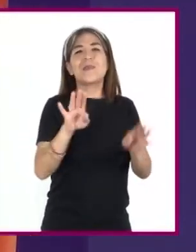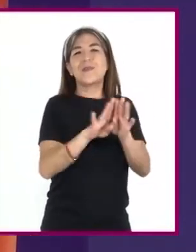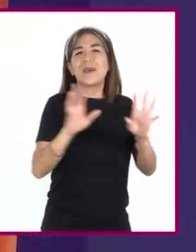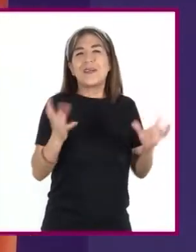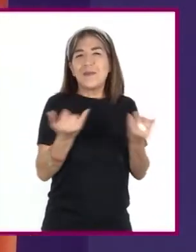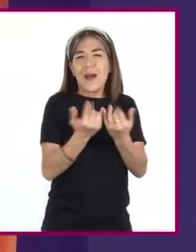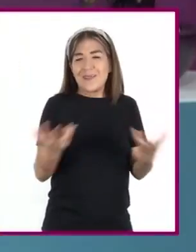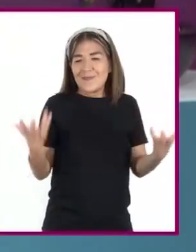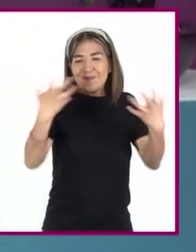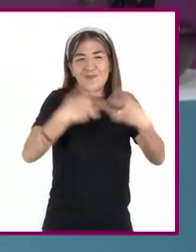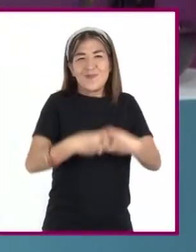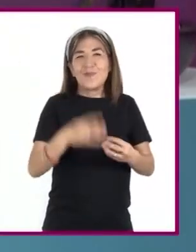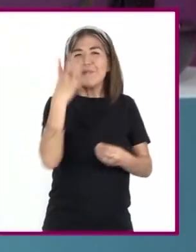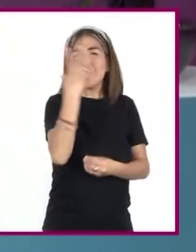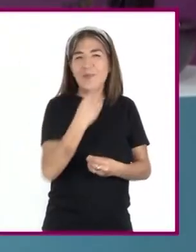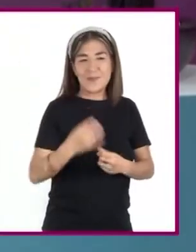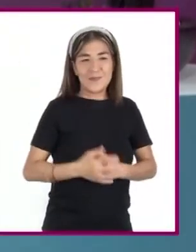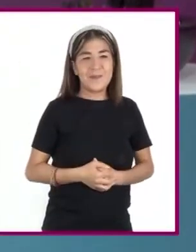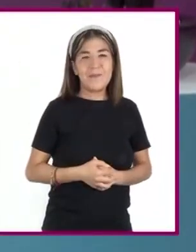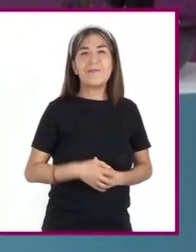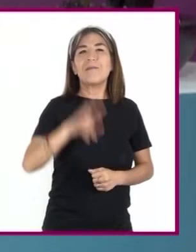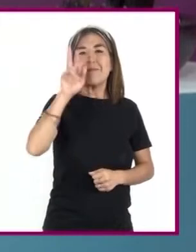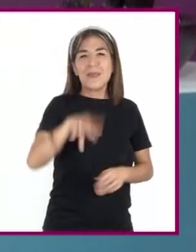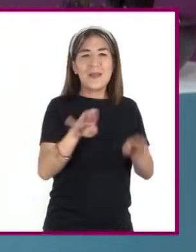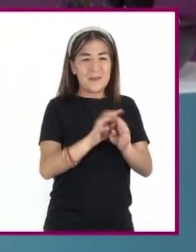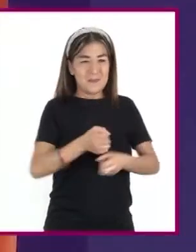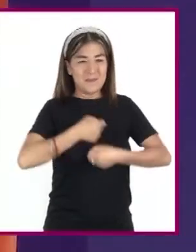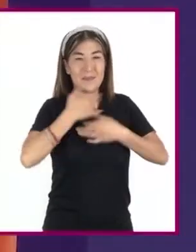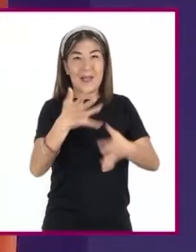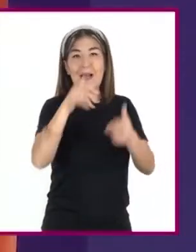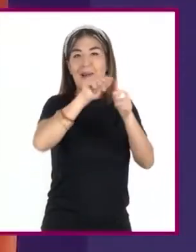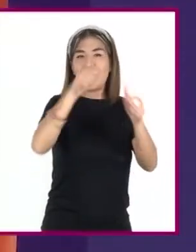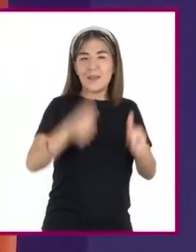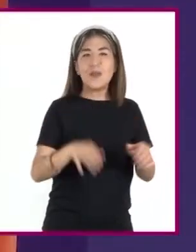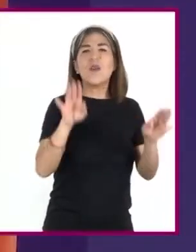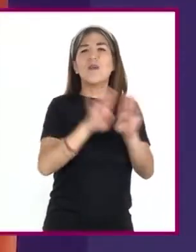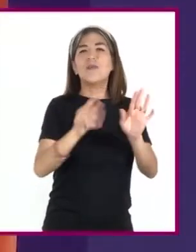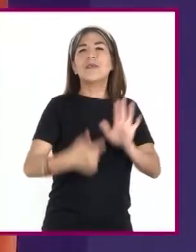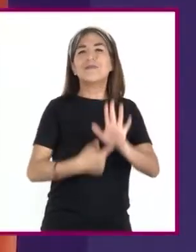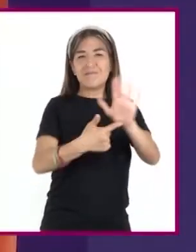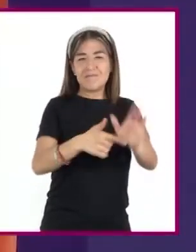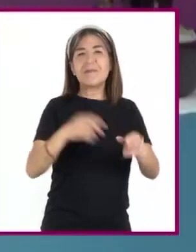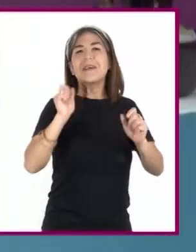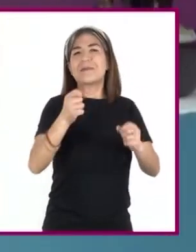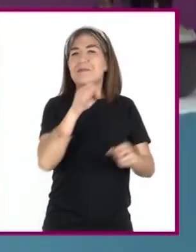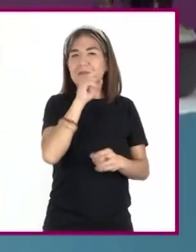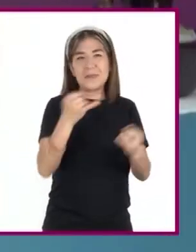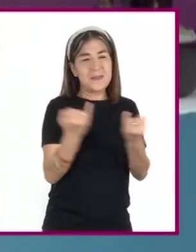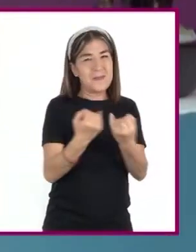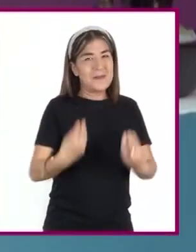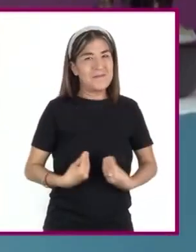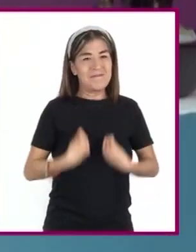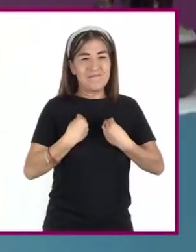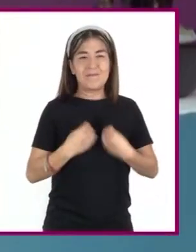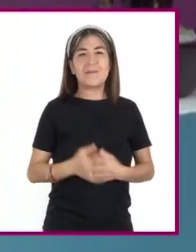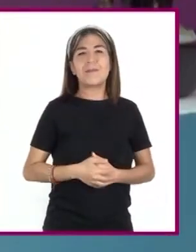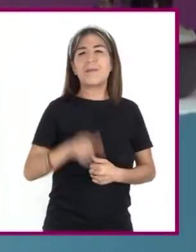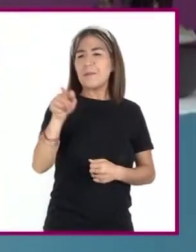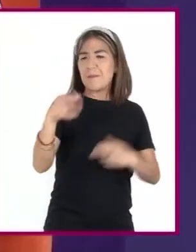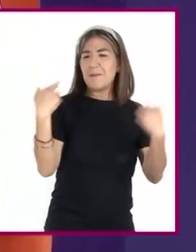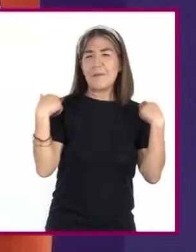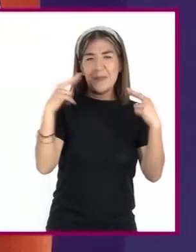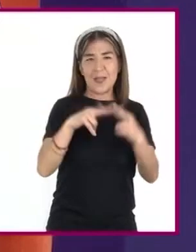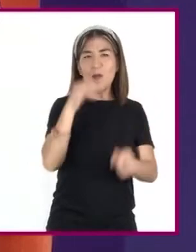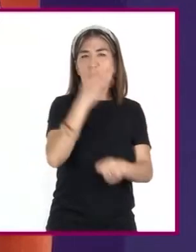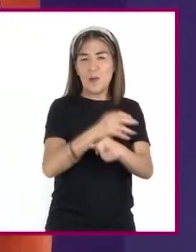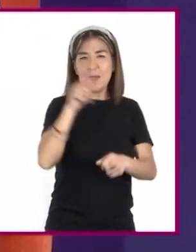amalgama. No cabe duda que las expresiones artísticas forman parte de la vida misma. Maestro Bustos, sabemos